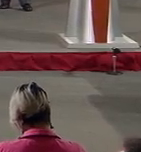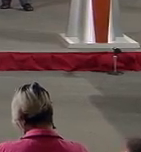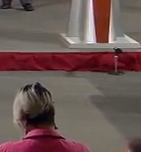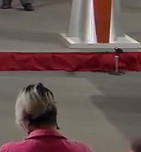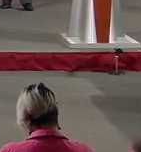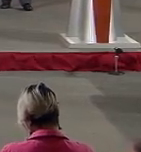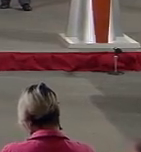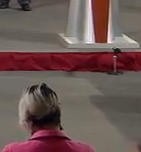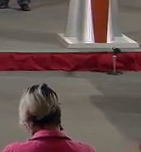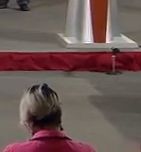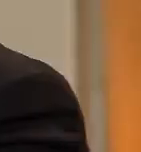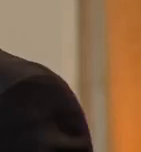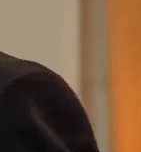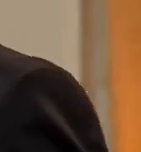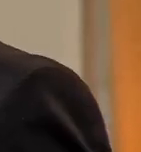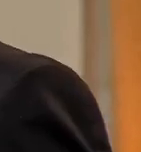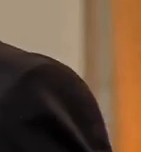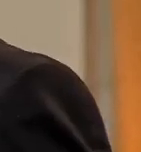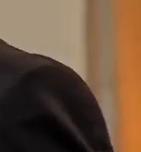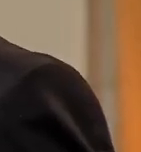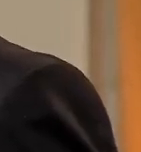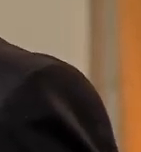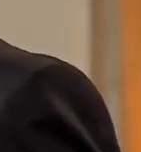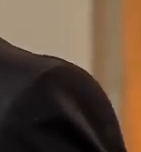prendida, Virgen de la